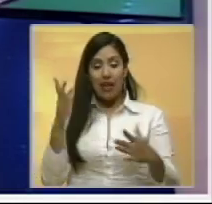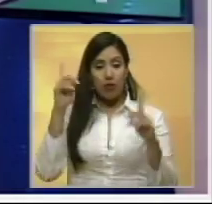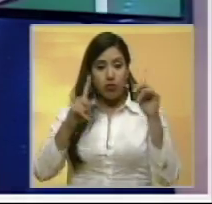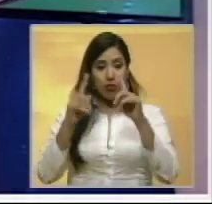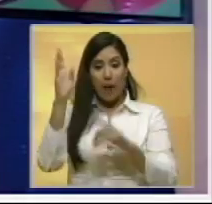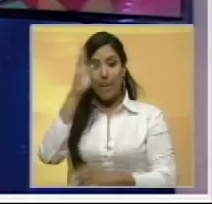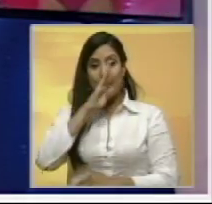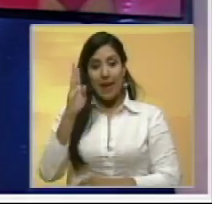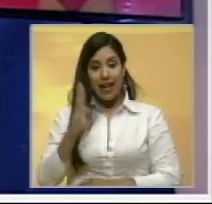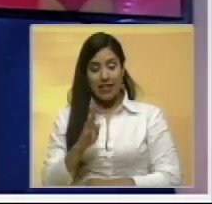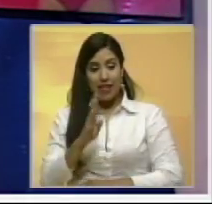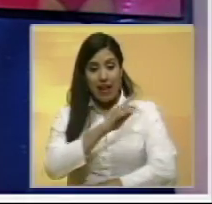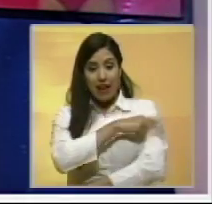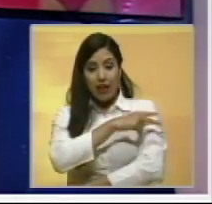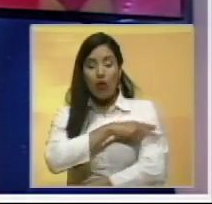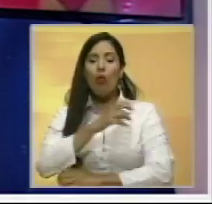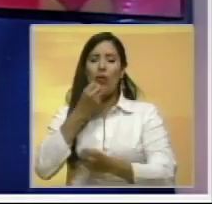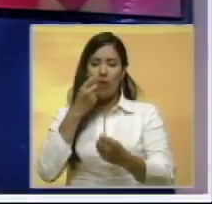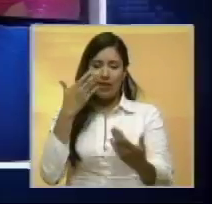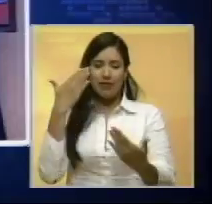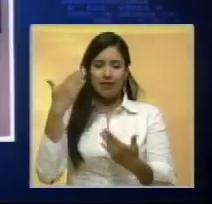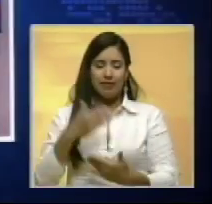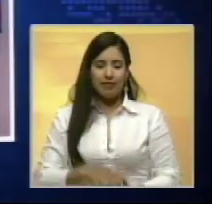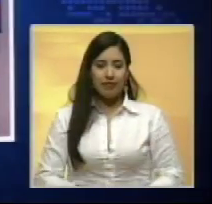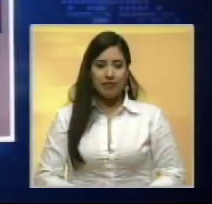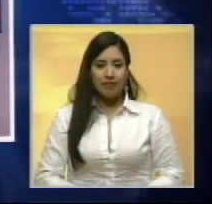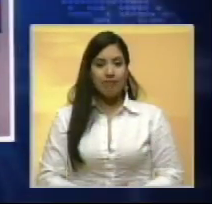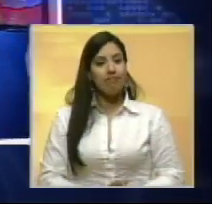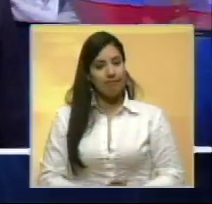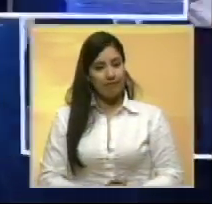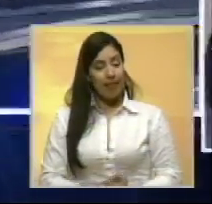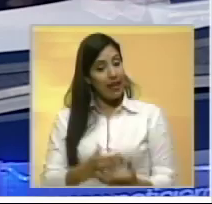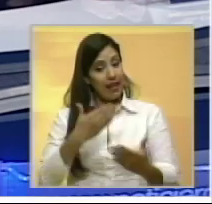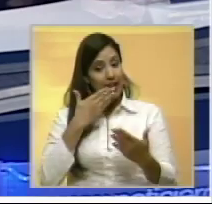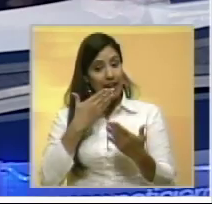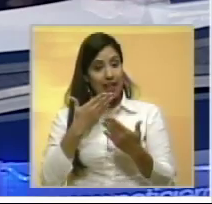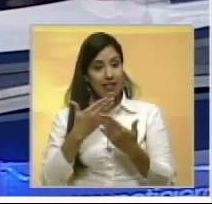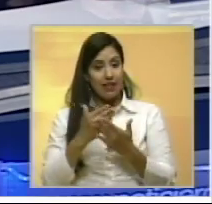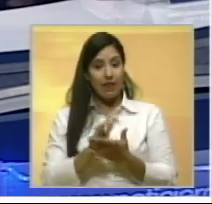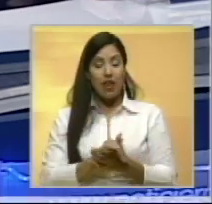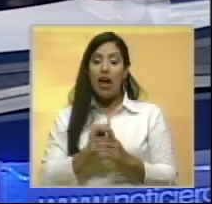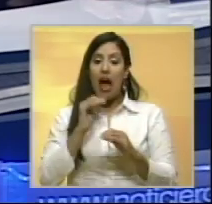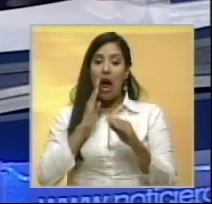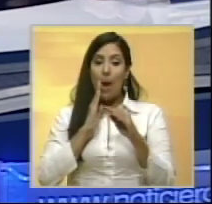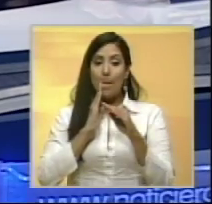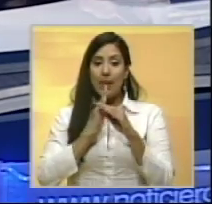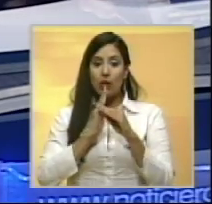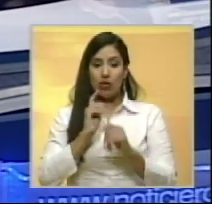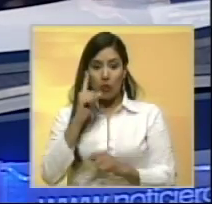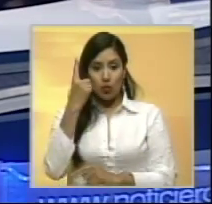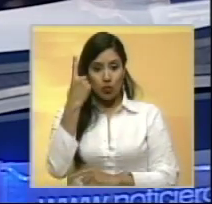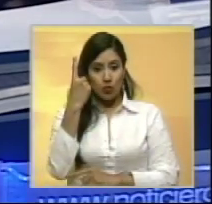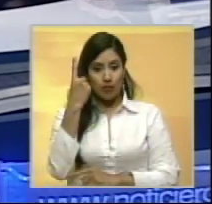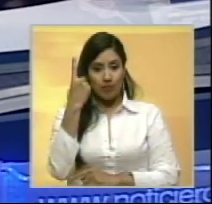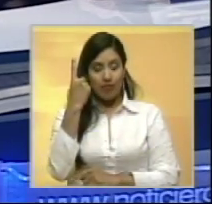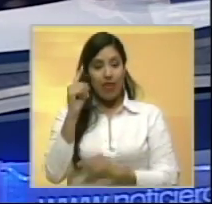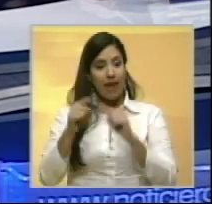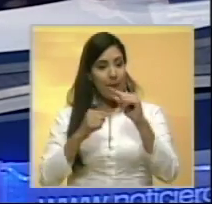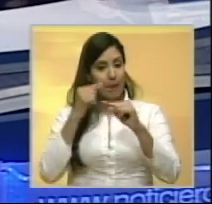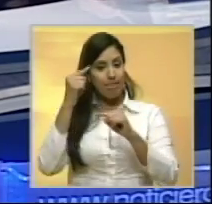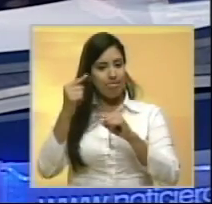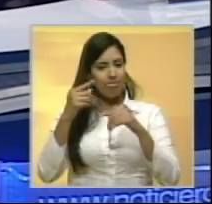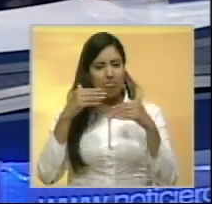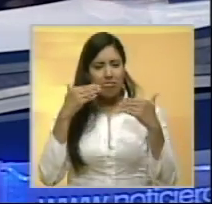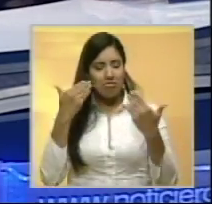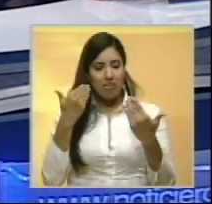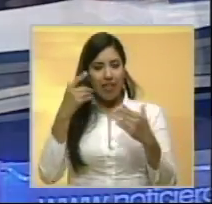llegar a Río. Mientras tanto, seguimos con ustedes. Muchísimas gracias, Gregorio. Bueno, vamos entonces a nuestra primera pausa. Más